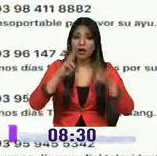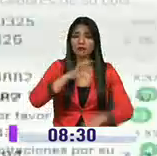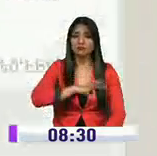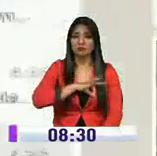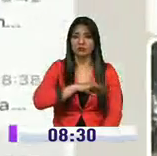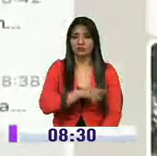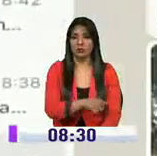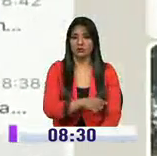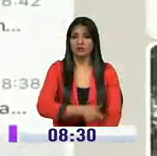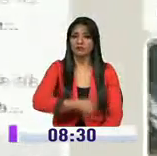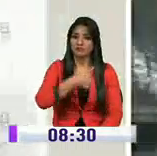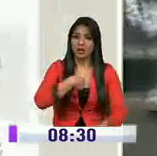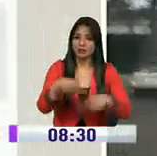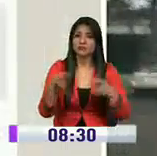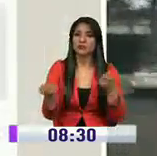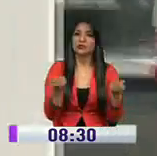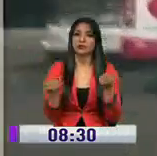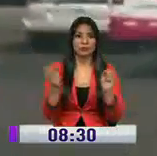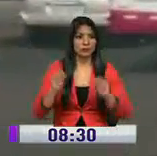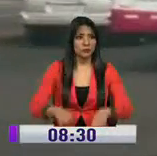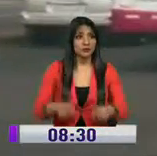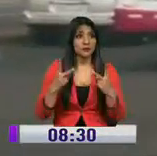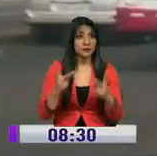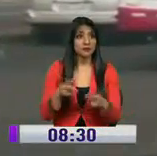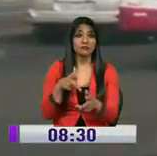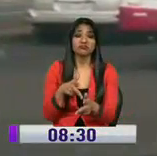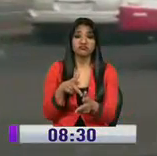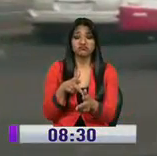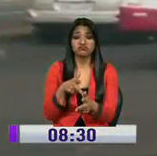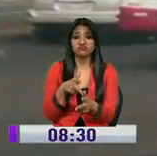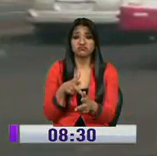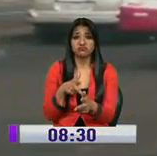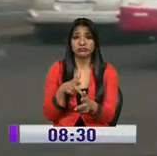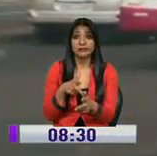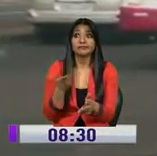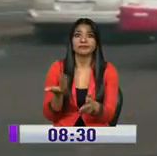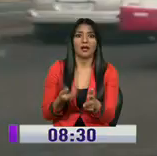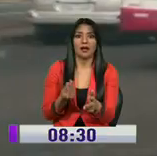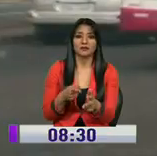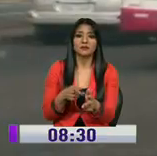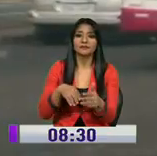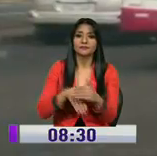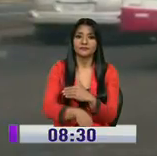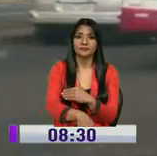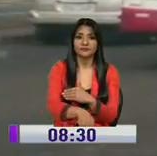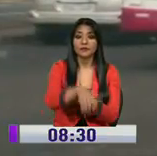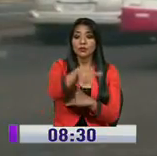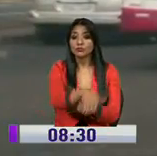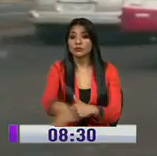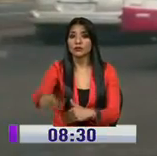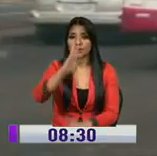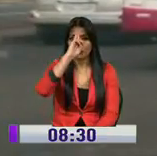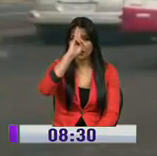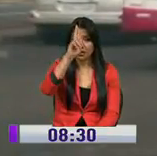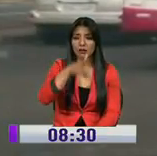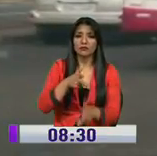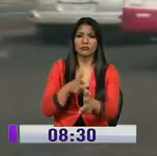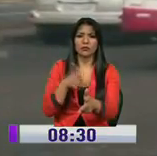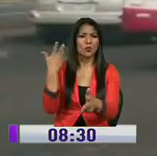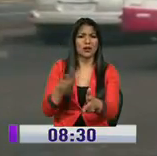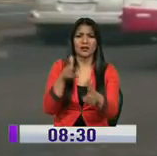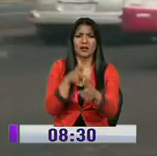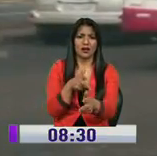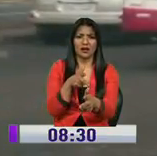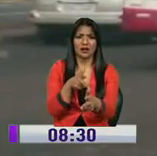Metropolitana de Tránsito, ¿no? Ahí está. Bien, ahí está. Ahí se paran. Y esto es justamente en el intercambiador, en la bajada. Pues se paran donde les da la gana.